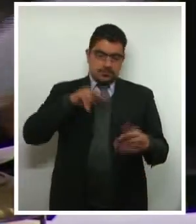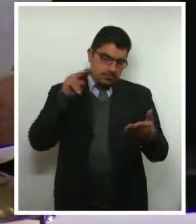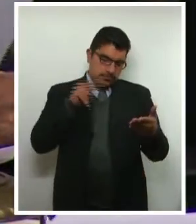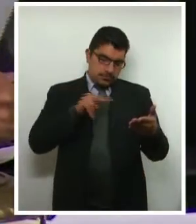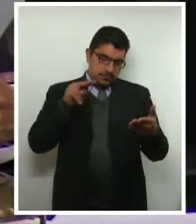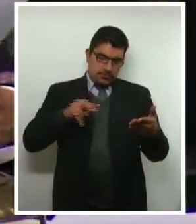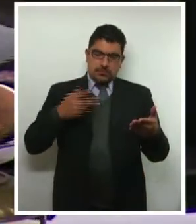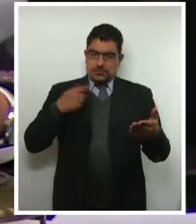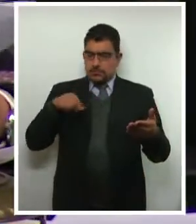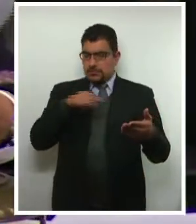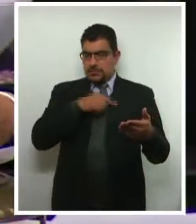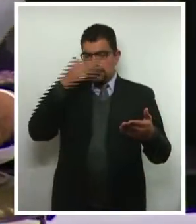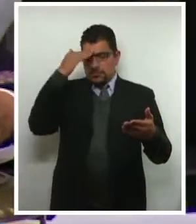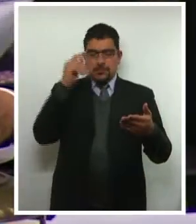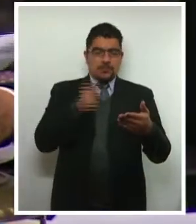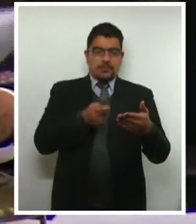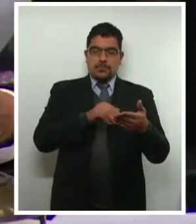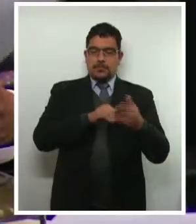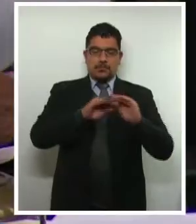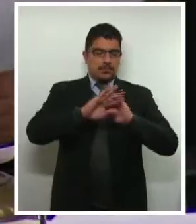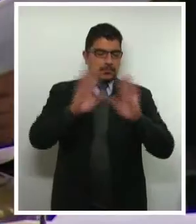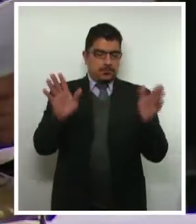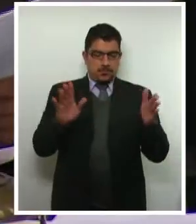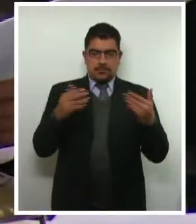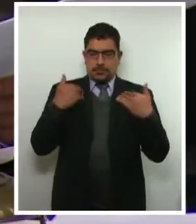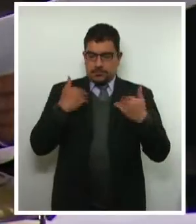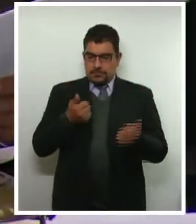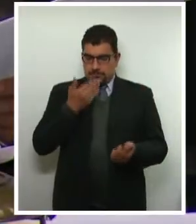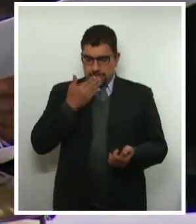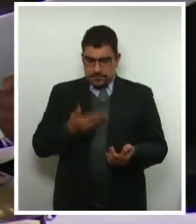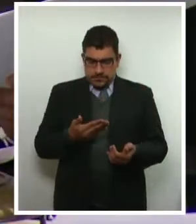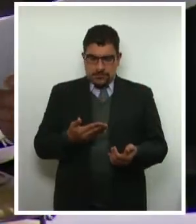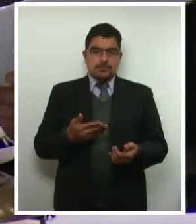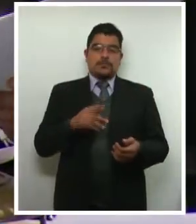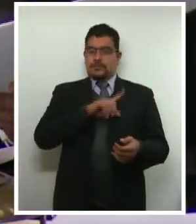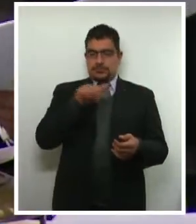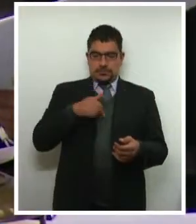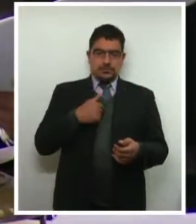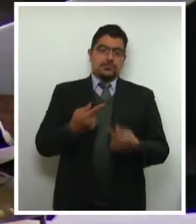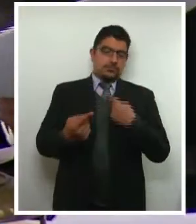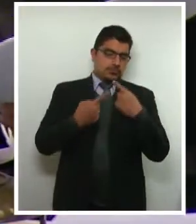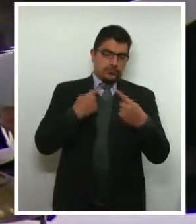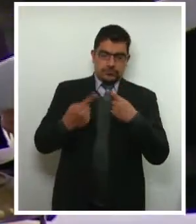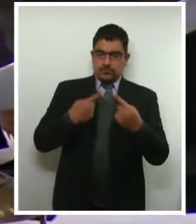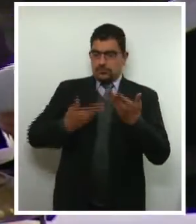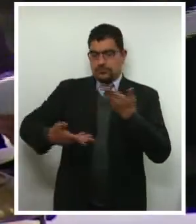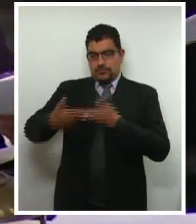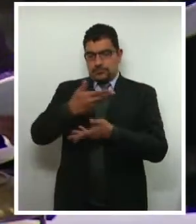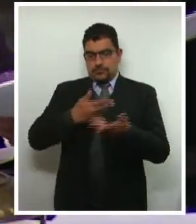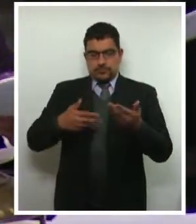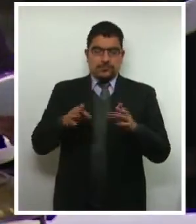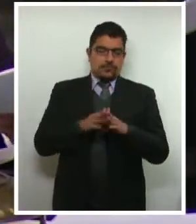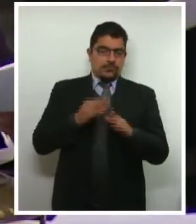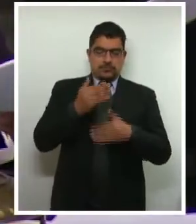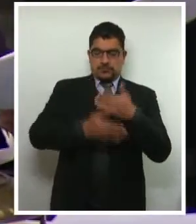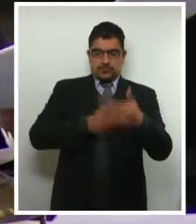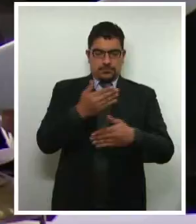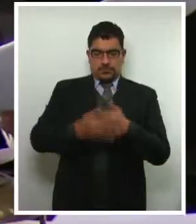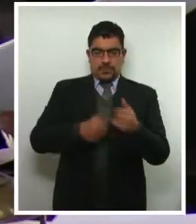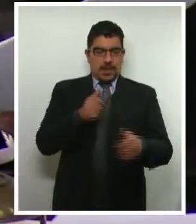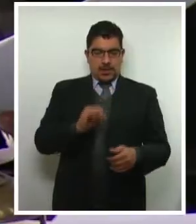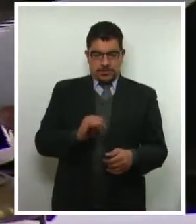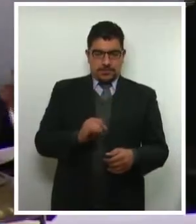podamos tener claro de qué se trata y entonces abrir a discusión debidamente cómo es el